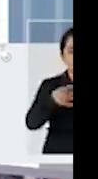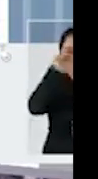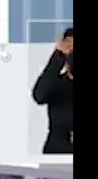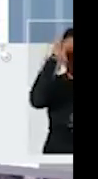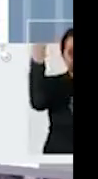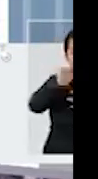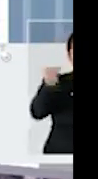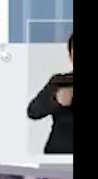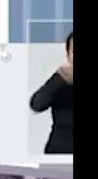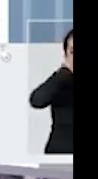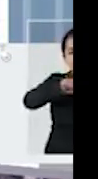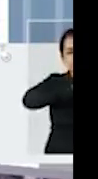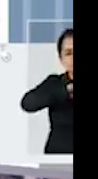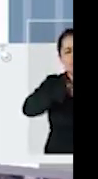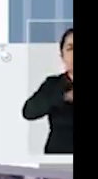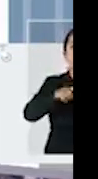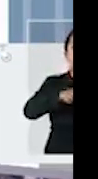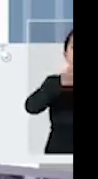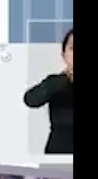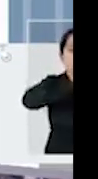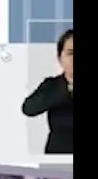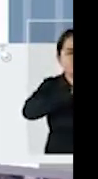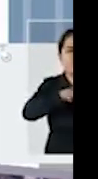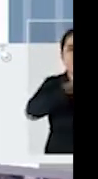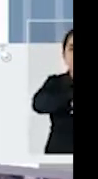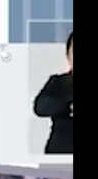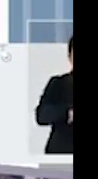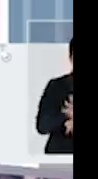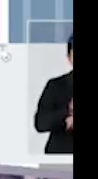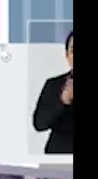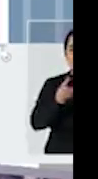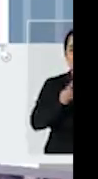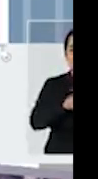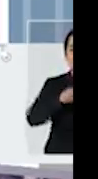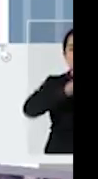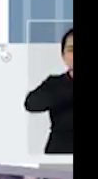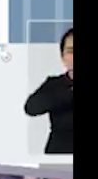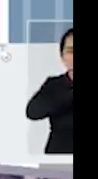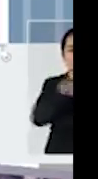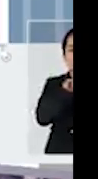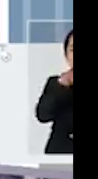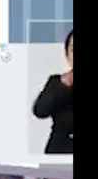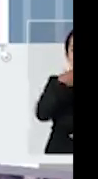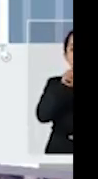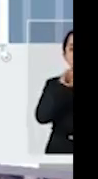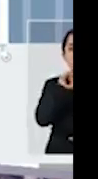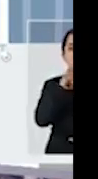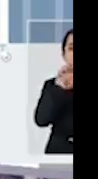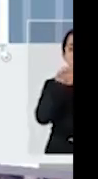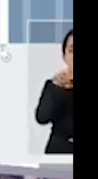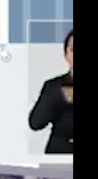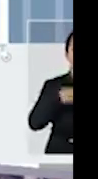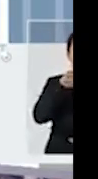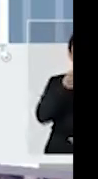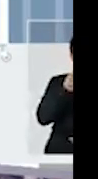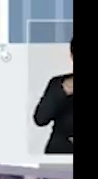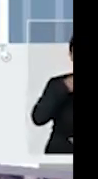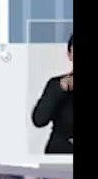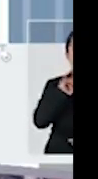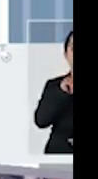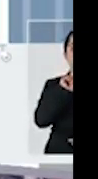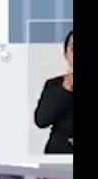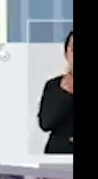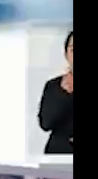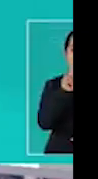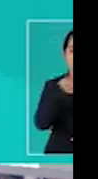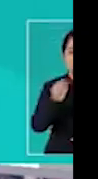un poco meter el dedo en la llaga, pero hoy estamos un poco así con cierta noticia de cierto aumento de nuestros consumos diarios